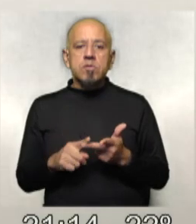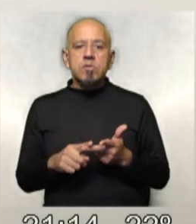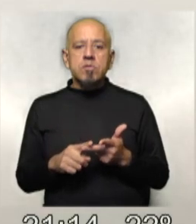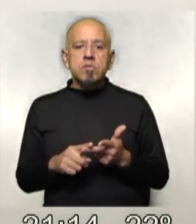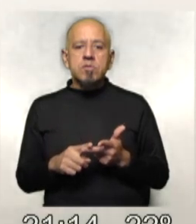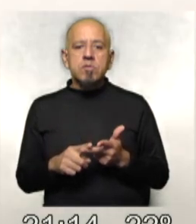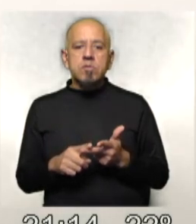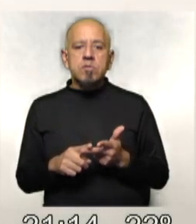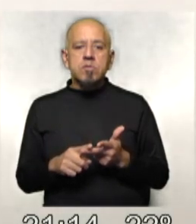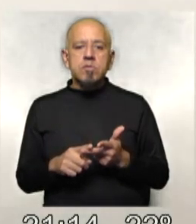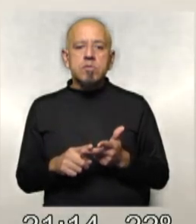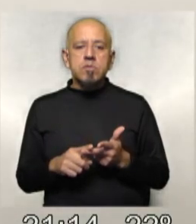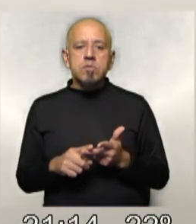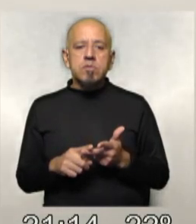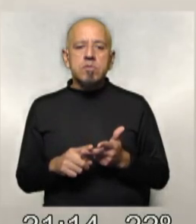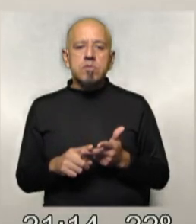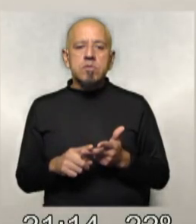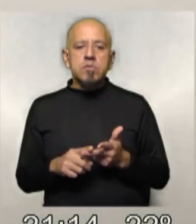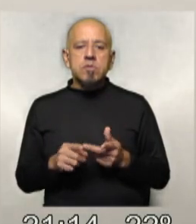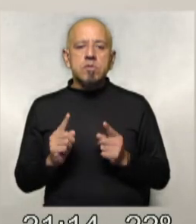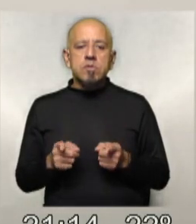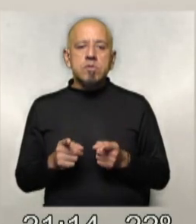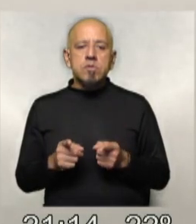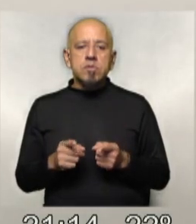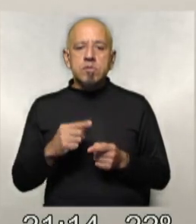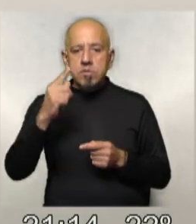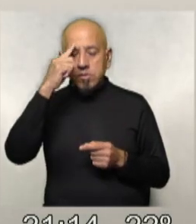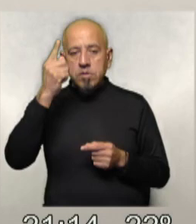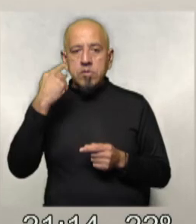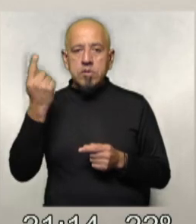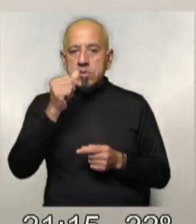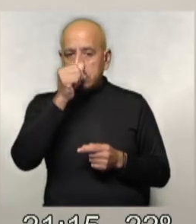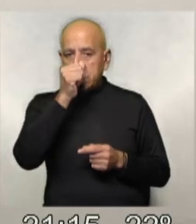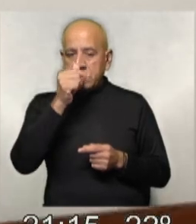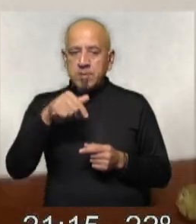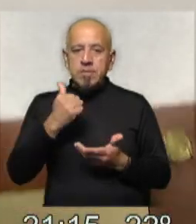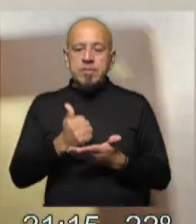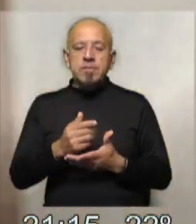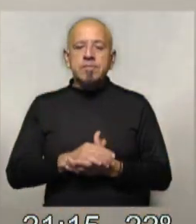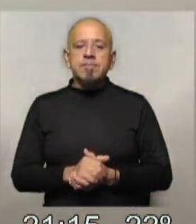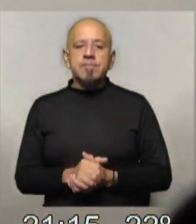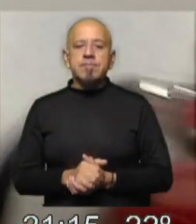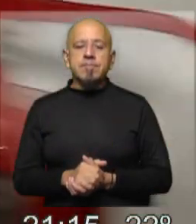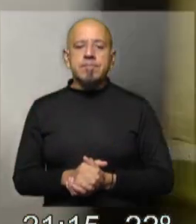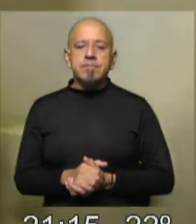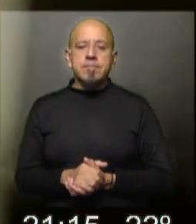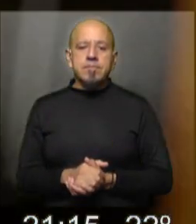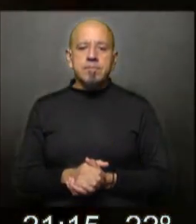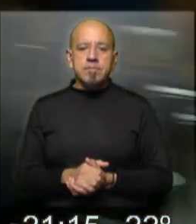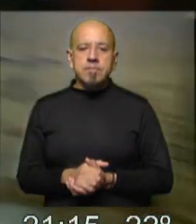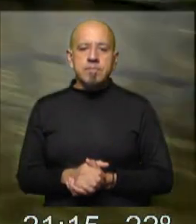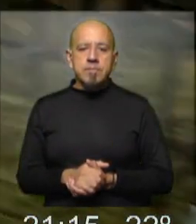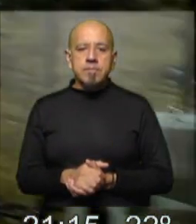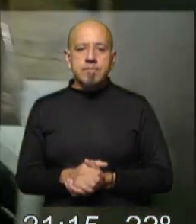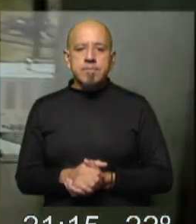grabación. Así que también son figuras internacionales que vinieron a grabar. Bien. Nacho, vamos a meternos en el estudio de grabación